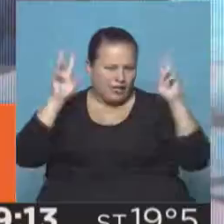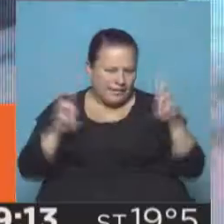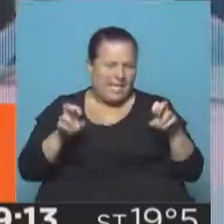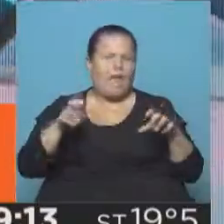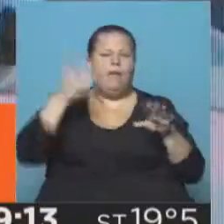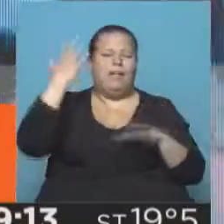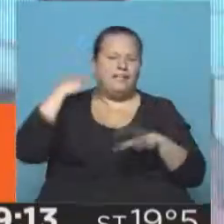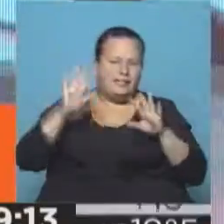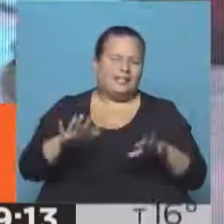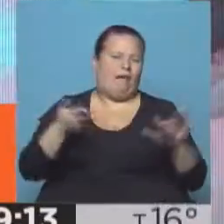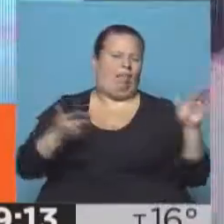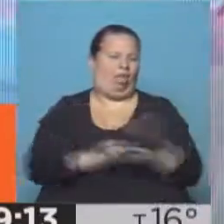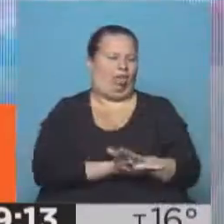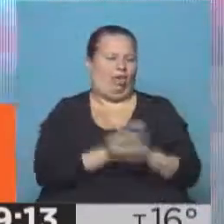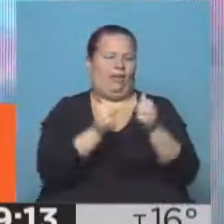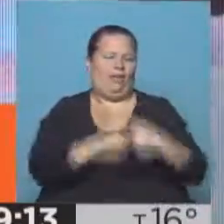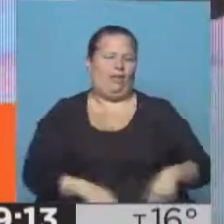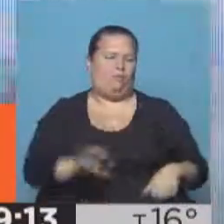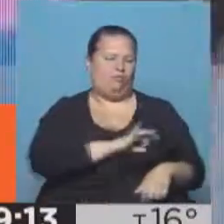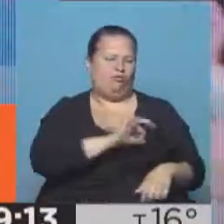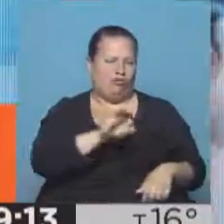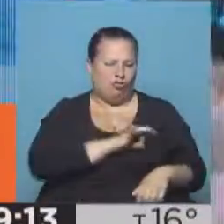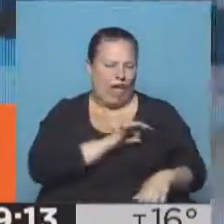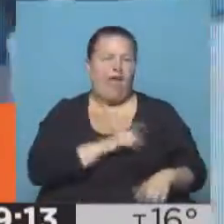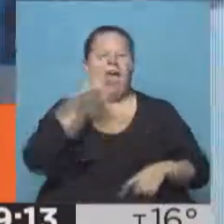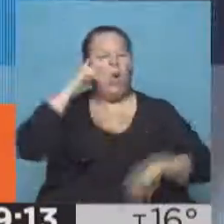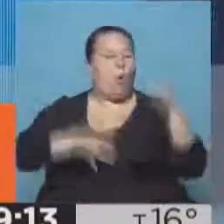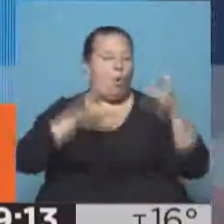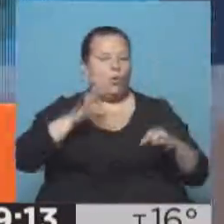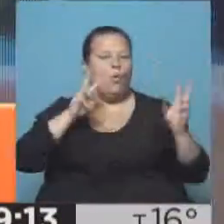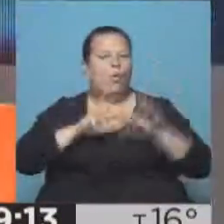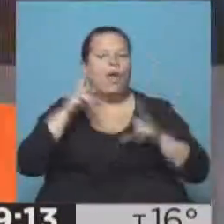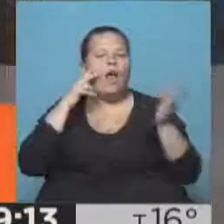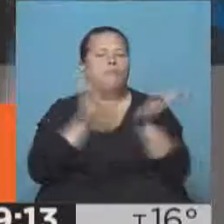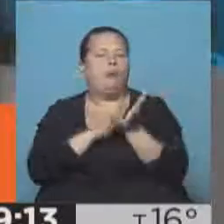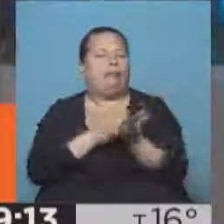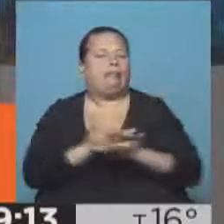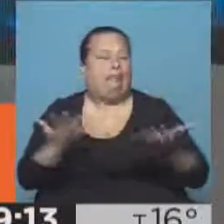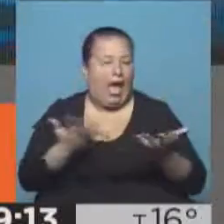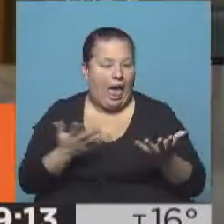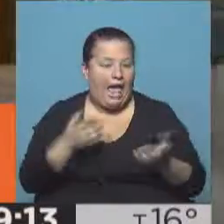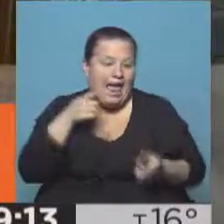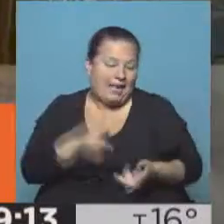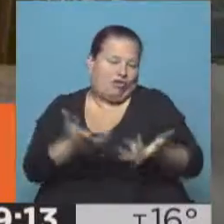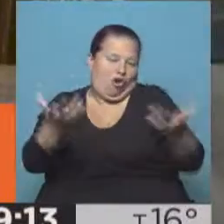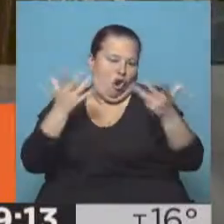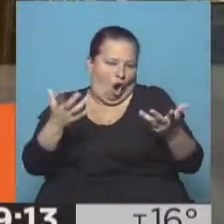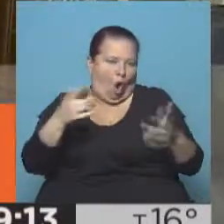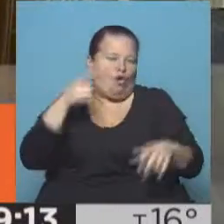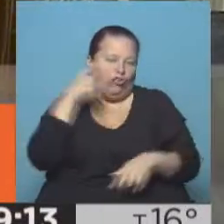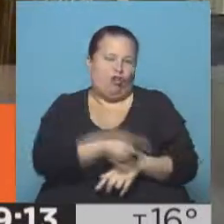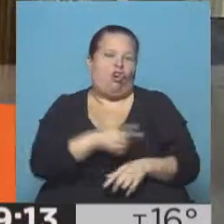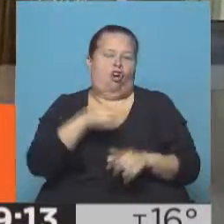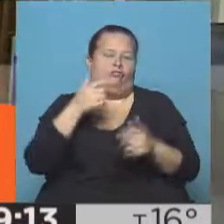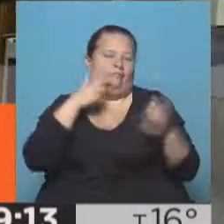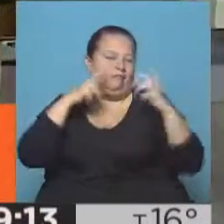estuvieron cajoneadas, archivadas por muchos años, y la justicia empieza a colectar pruebas tardíamente. Eso obviamente atenta contra el éxito